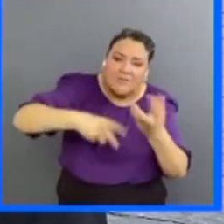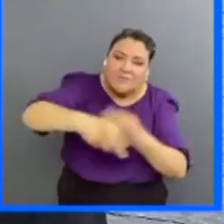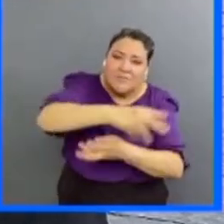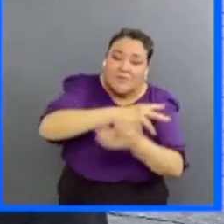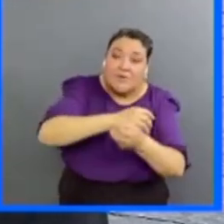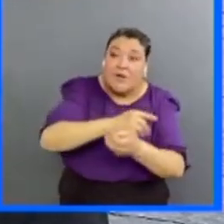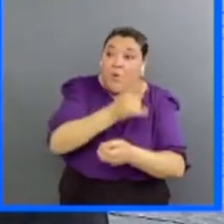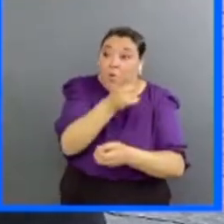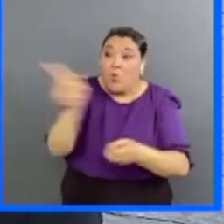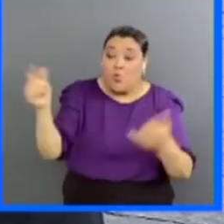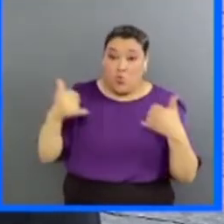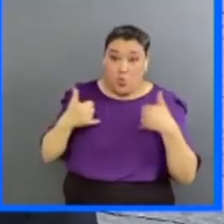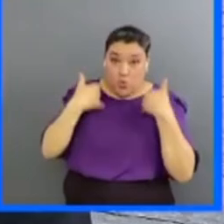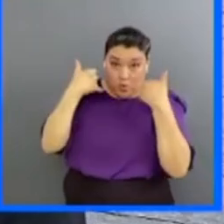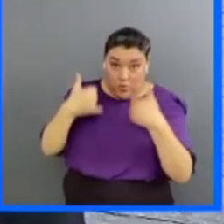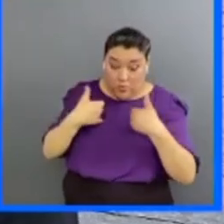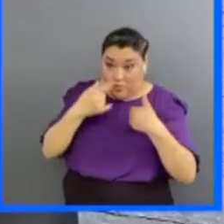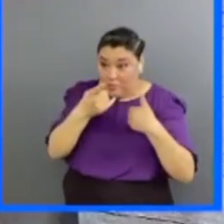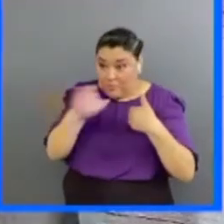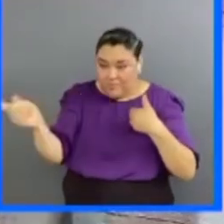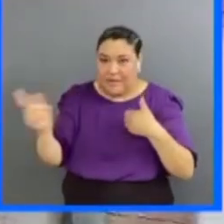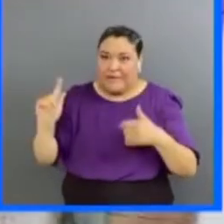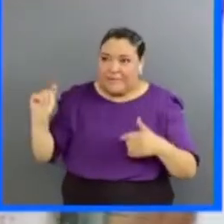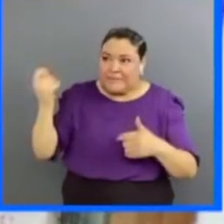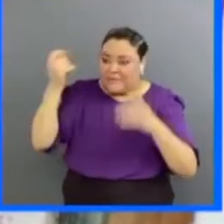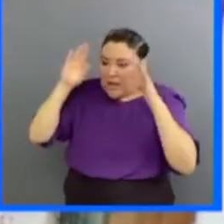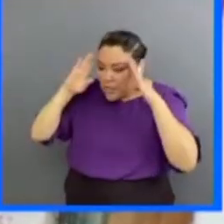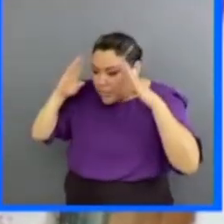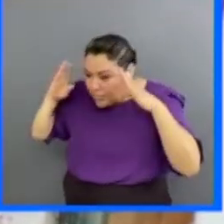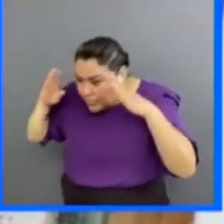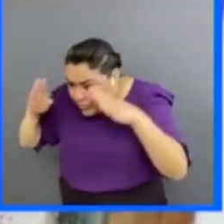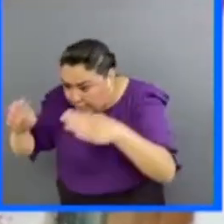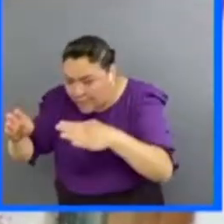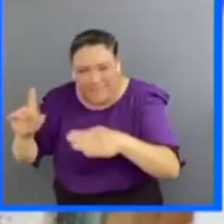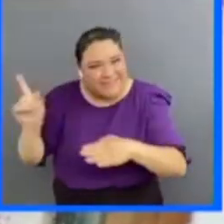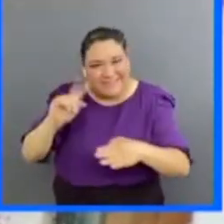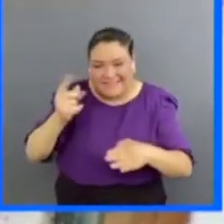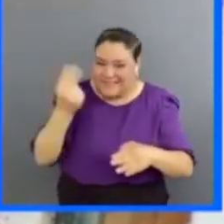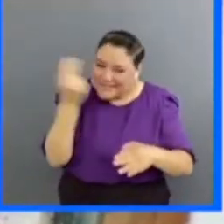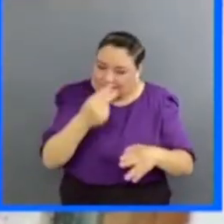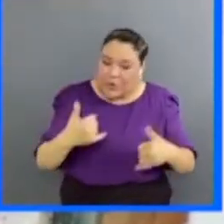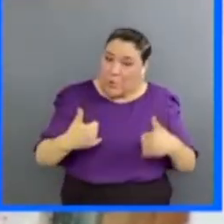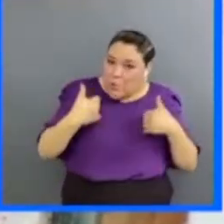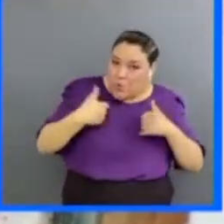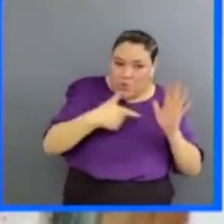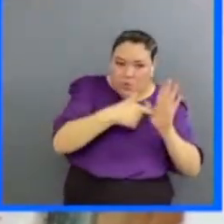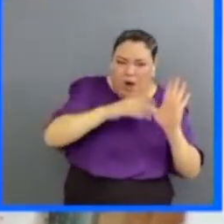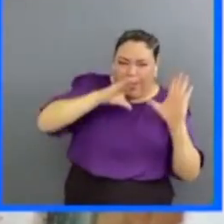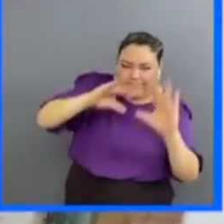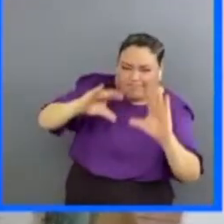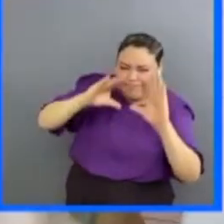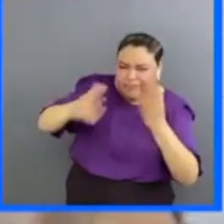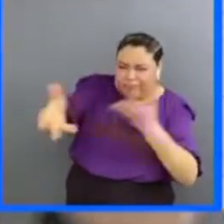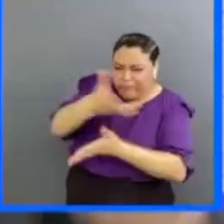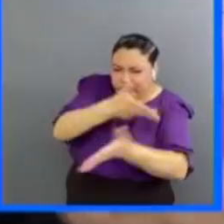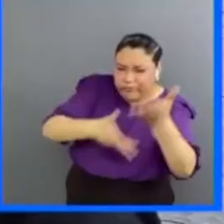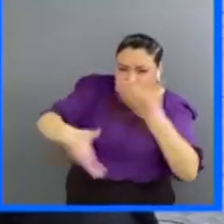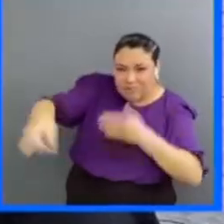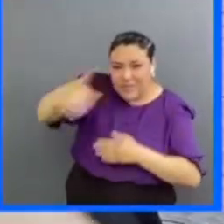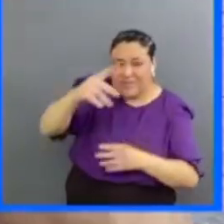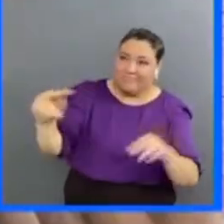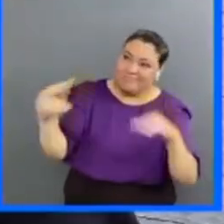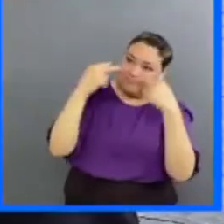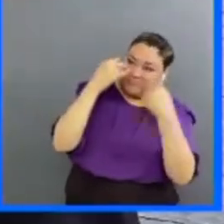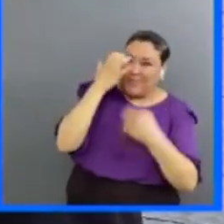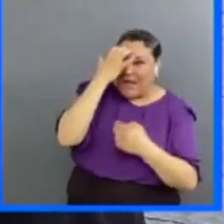generaciones la tecnología nos está avasallando, entonces tenemos que seguir nosotros trabajando y que la gente nos conozca, vea el